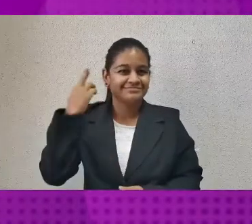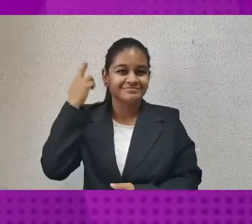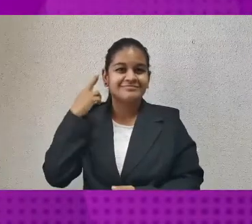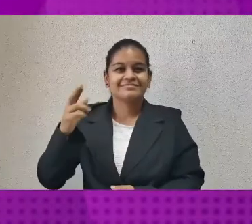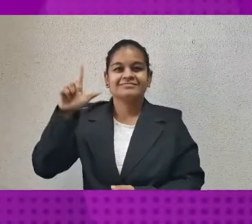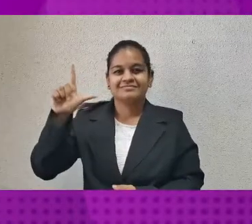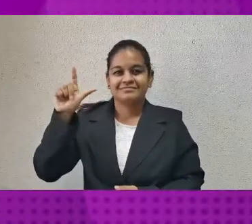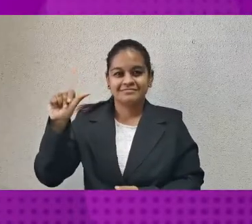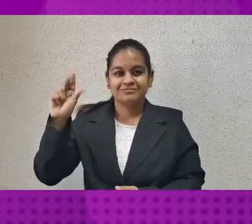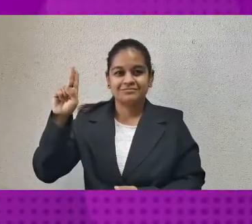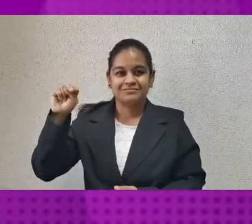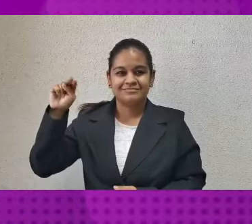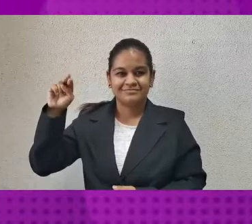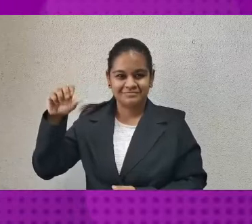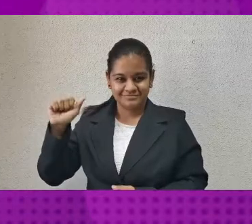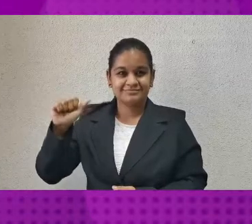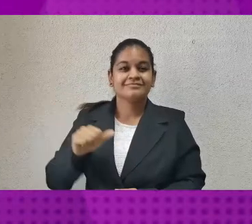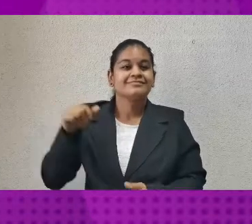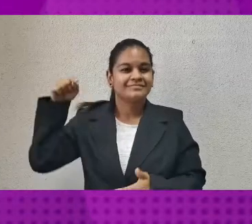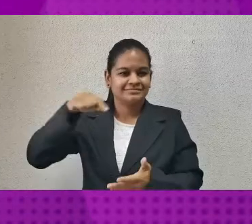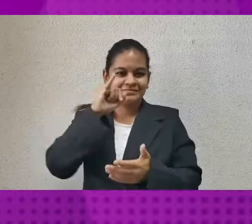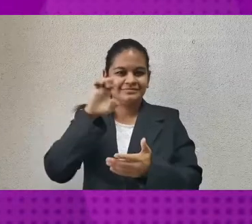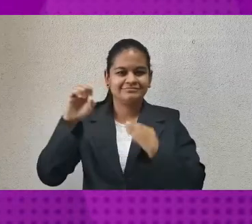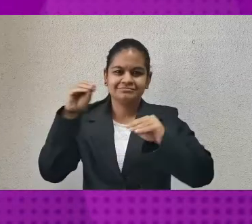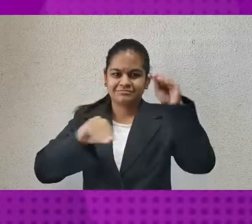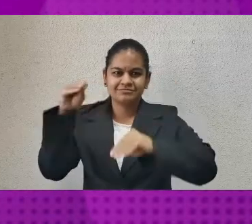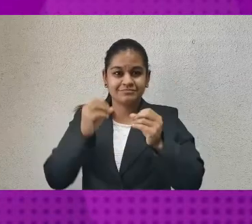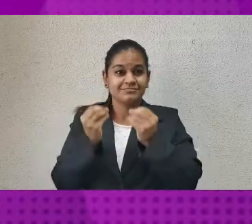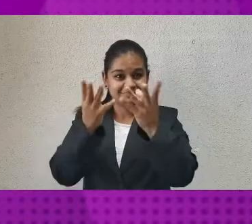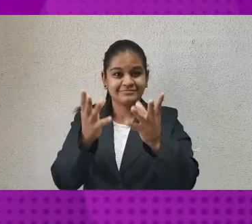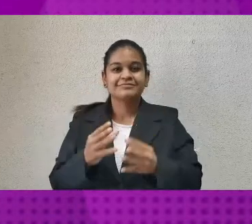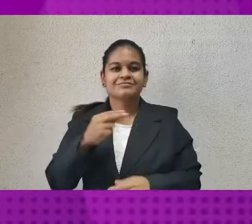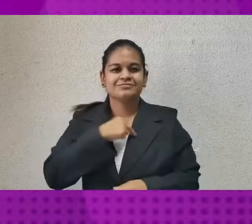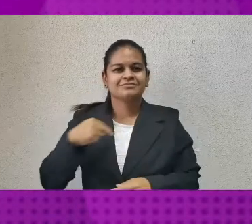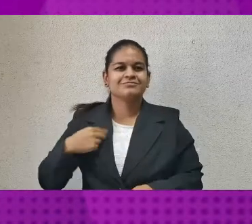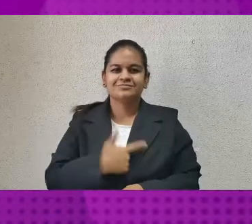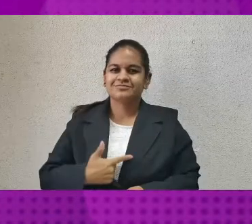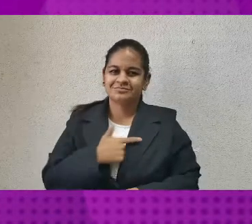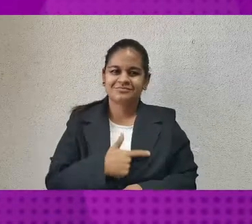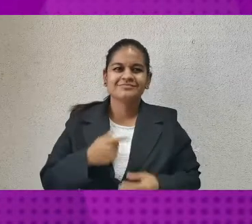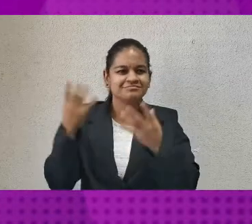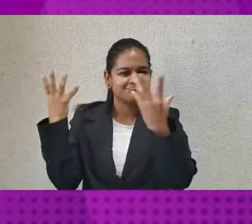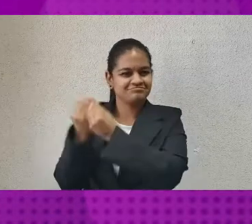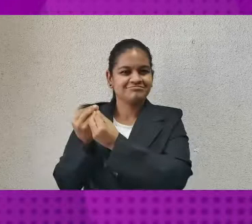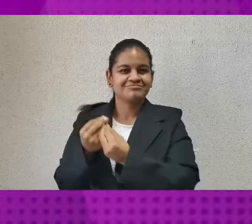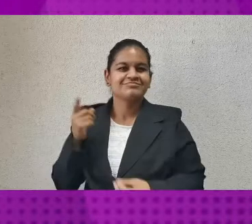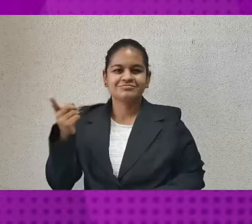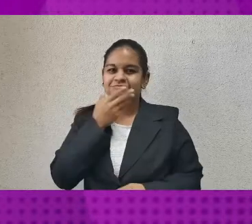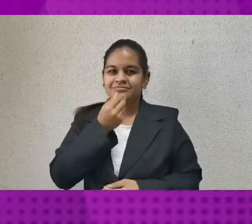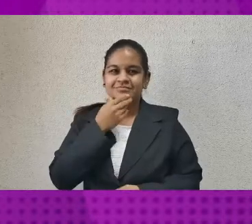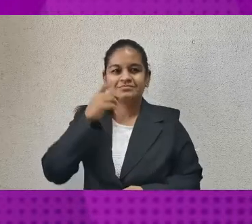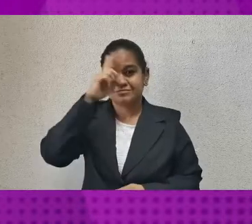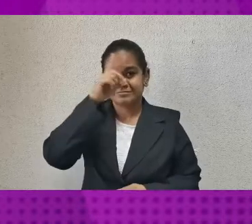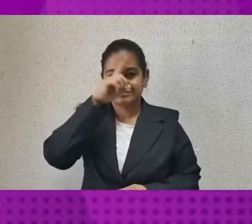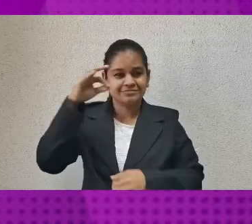de La Urna, esta producción del Instituto Electoral de Coahuila. Y como siempre, nos da mucho gusto recibir y tener aquí con nosotros